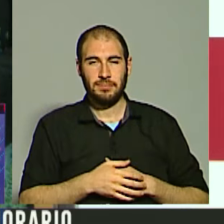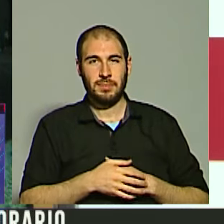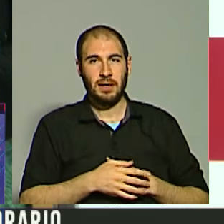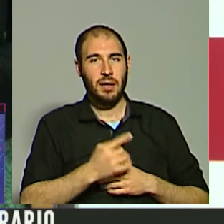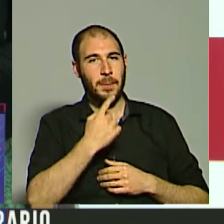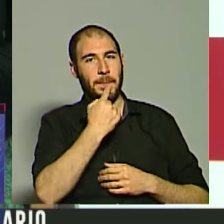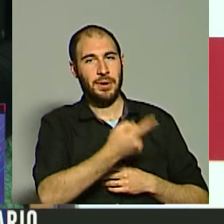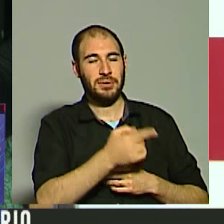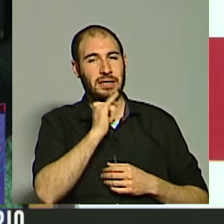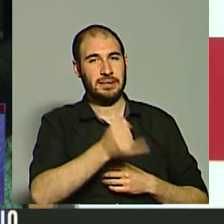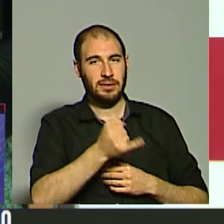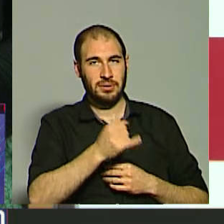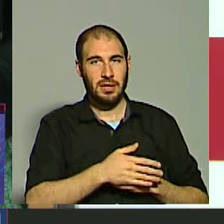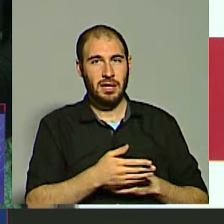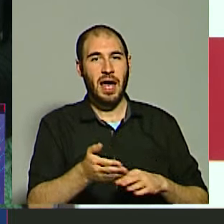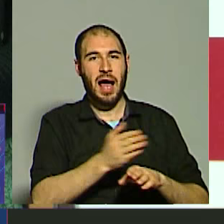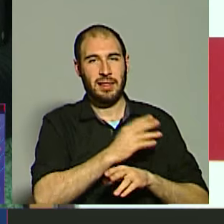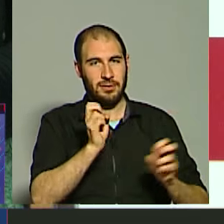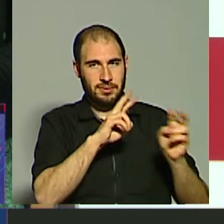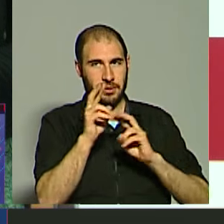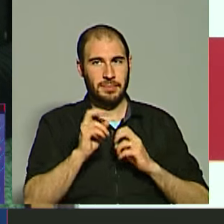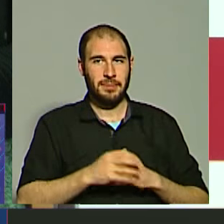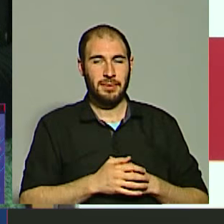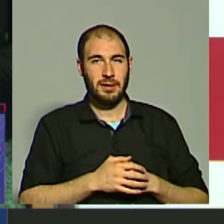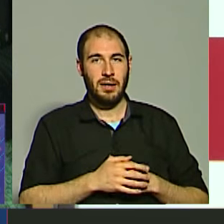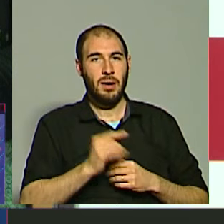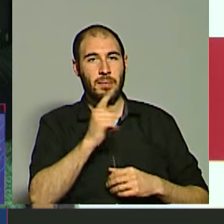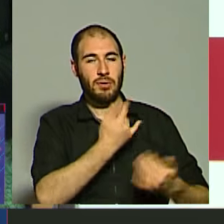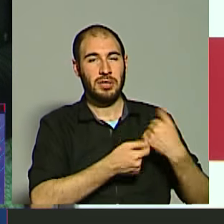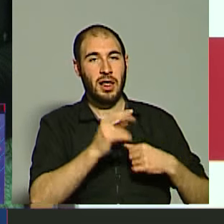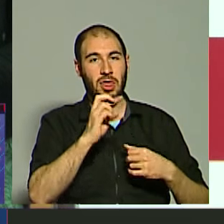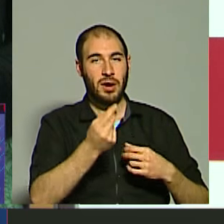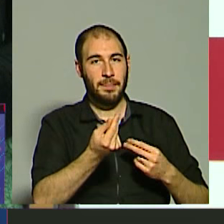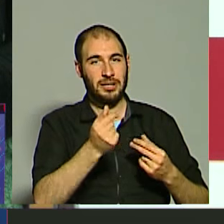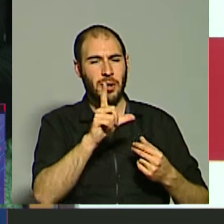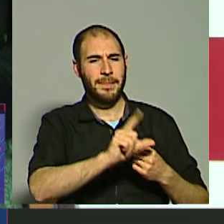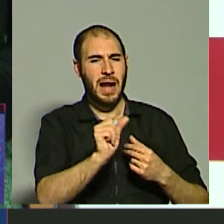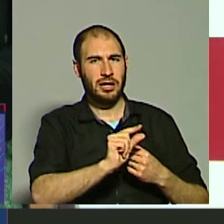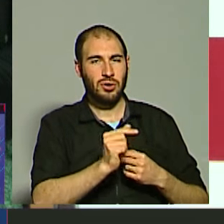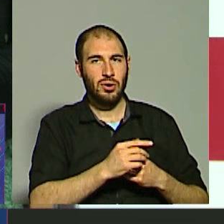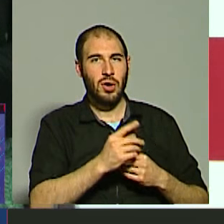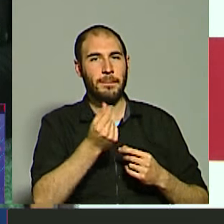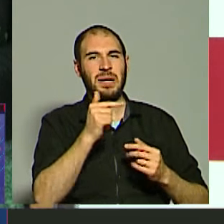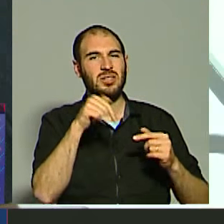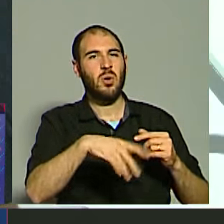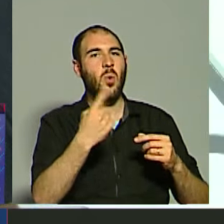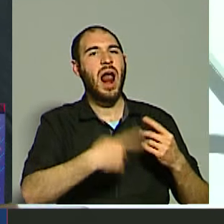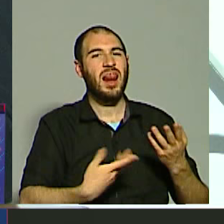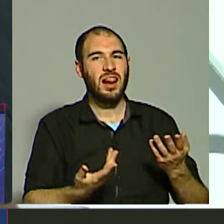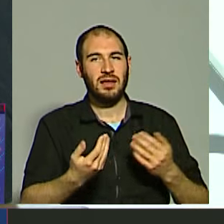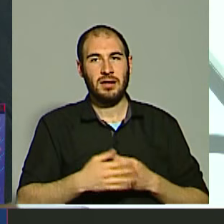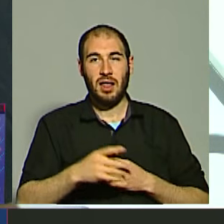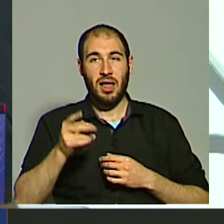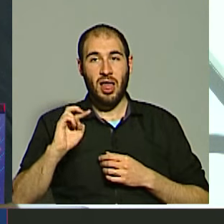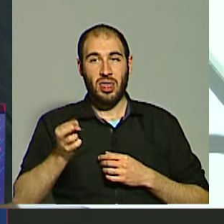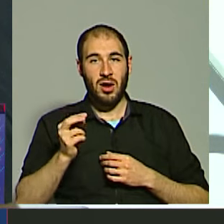dejar de preguntarte antes de que cambiemos de tema, porque vos hablabas de que el precio del dólar todavía está barato. ¿Cuál debería ser el precio? Bueno, el